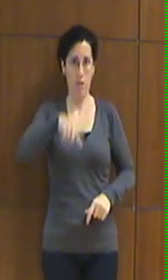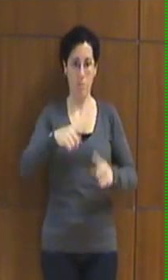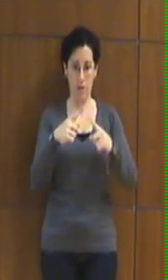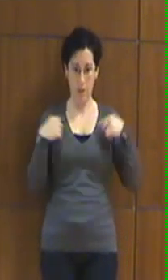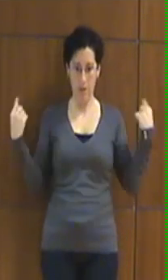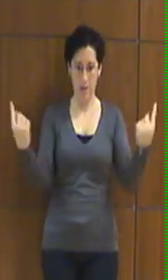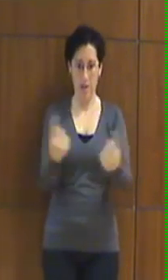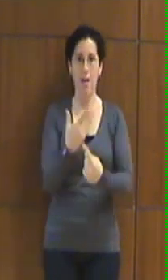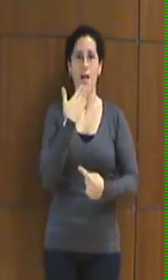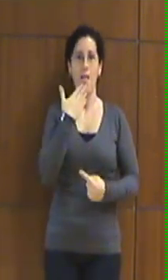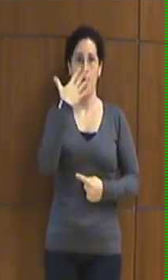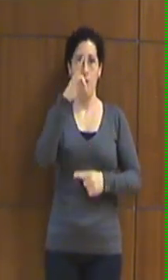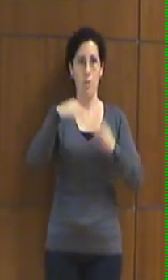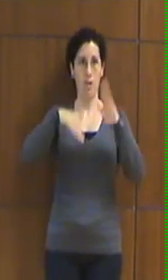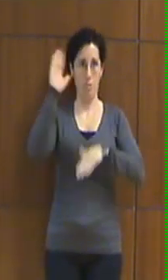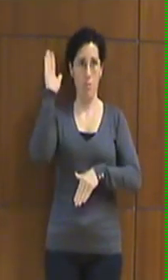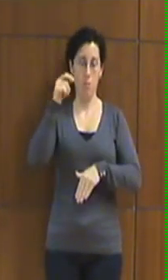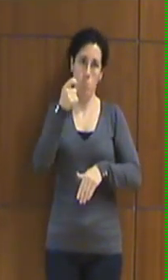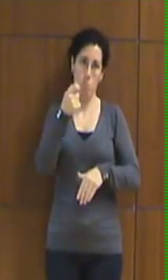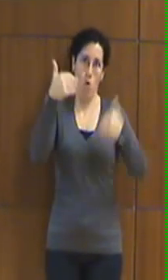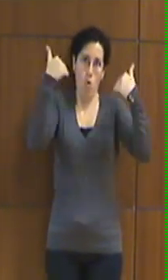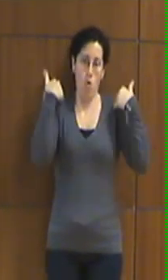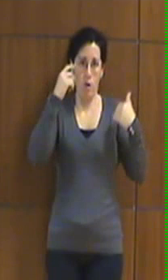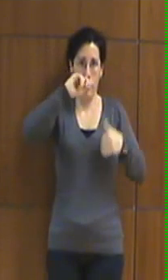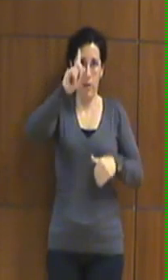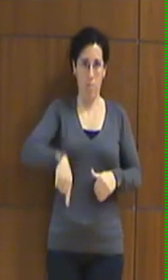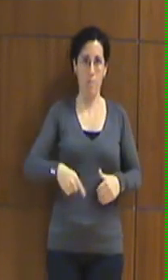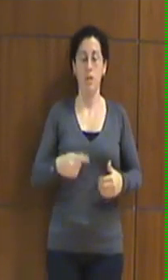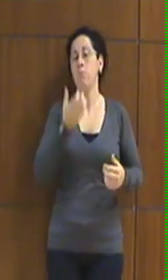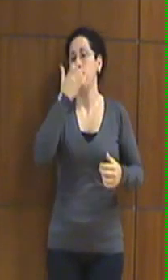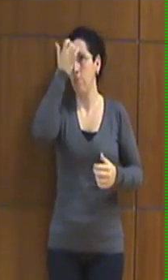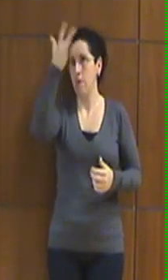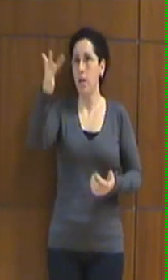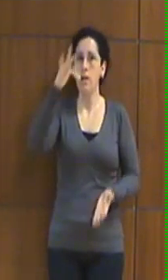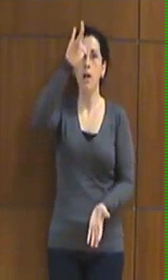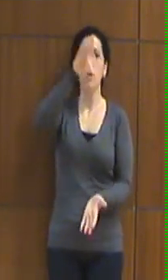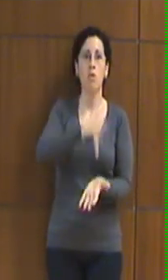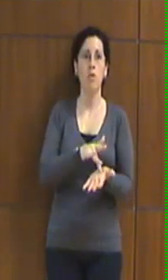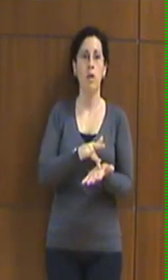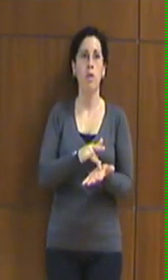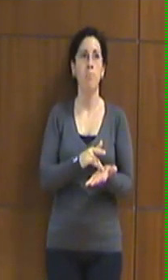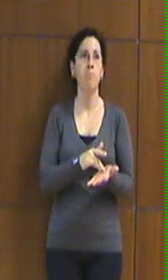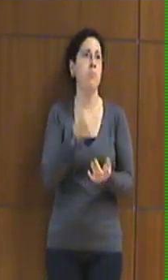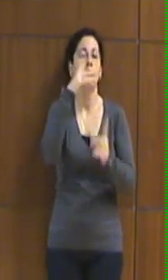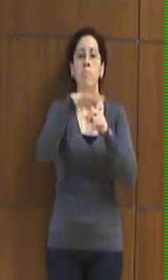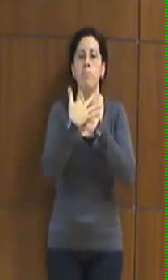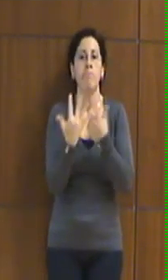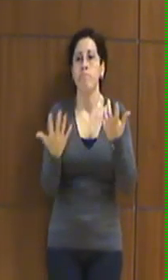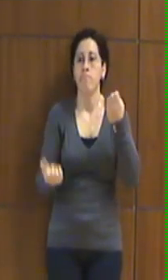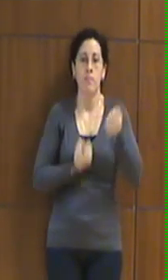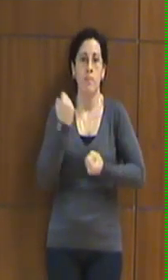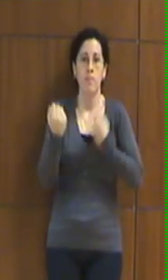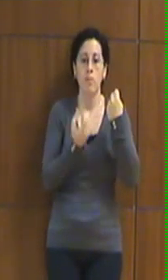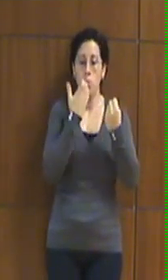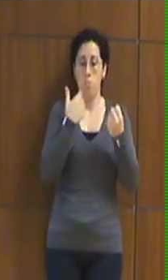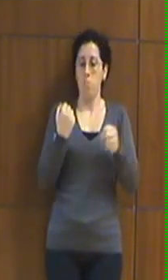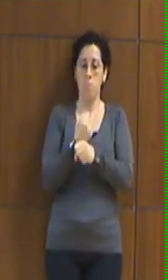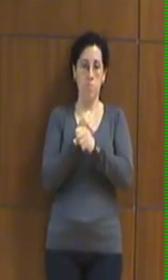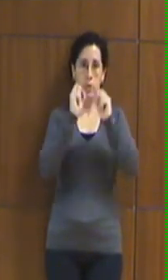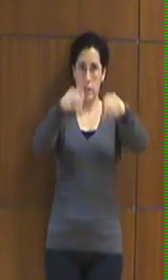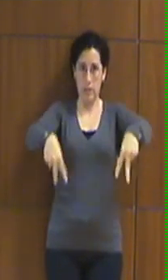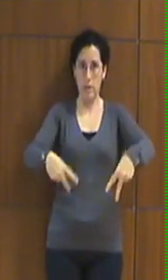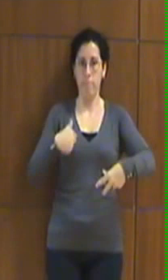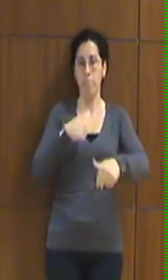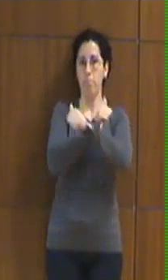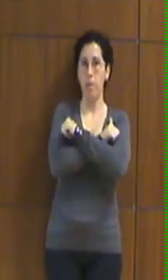más de 50. Quiero decir, cuando tú sufres una crisis, en este caso poder quedarte sin empleo, lo primero que yo entiendo que una